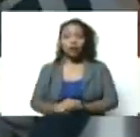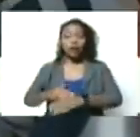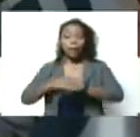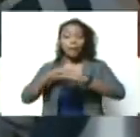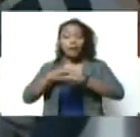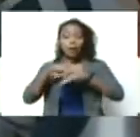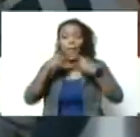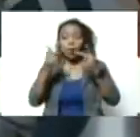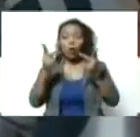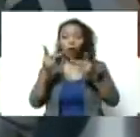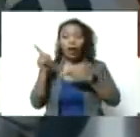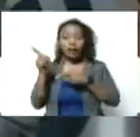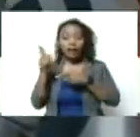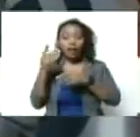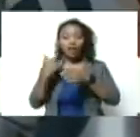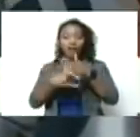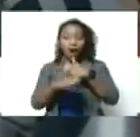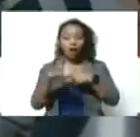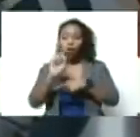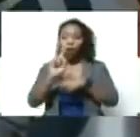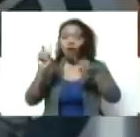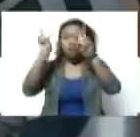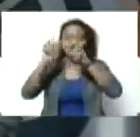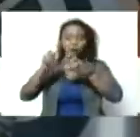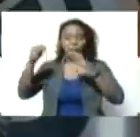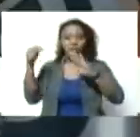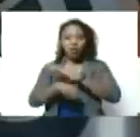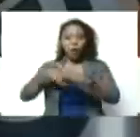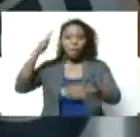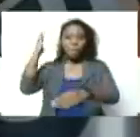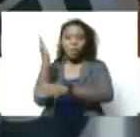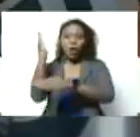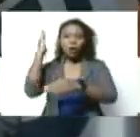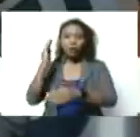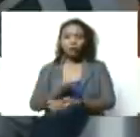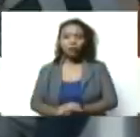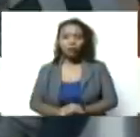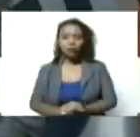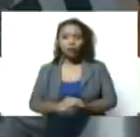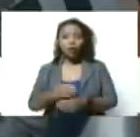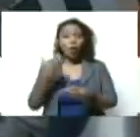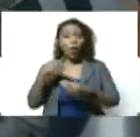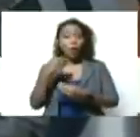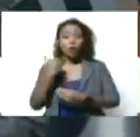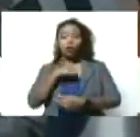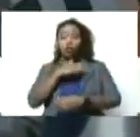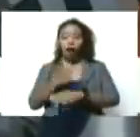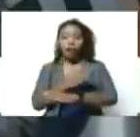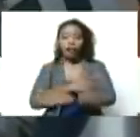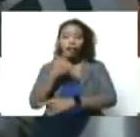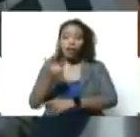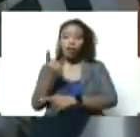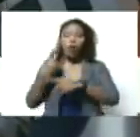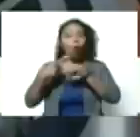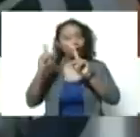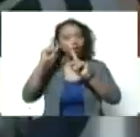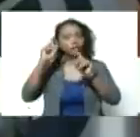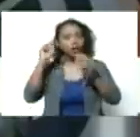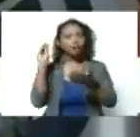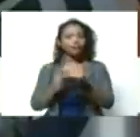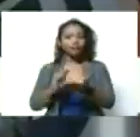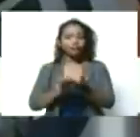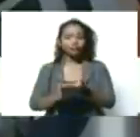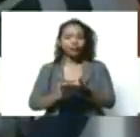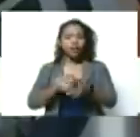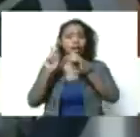Ministerio Público va no solo a investigar, sino a sancionar, como ya lo hemos dicho otras veces. Y